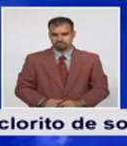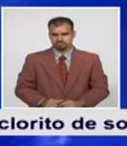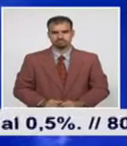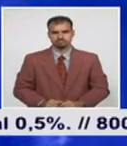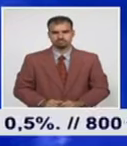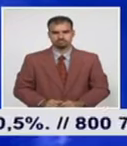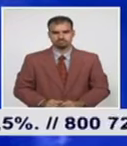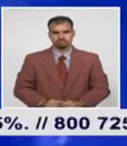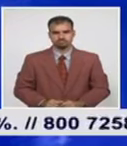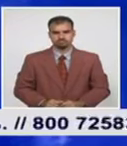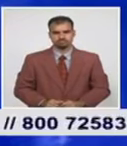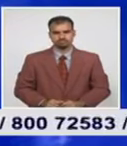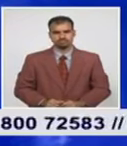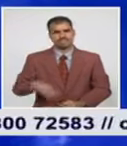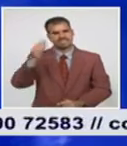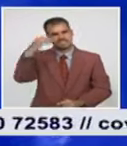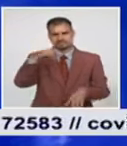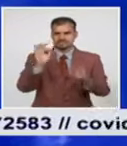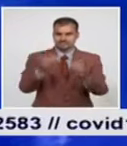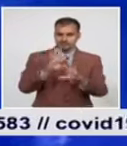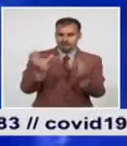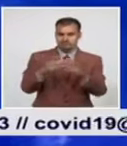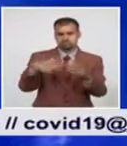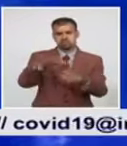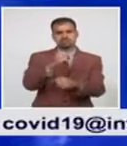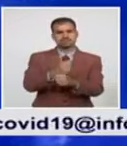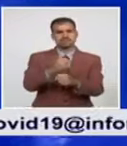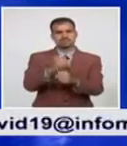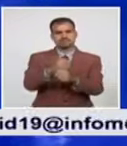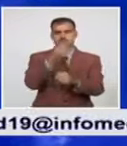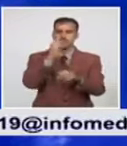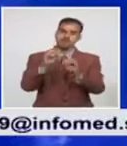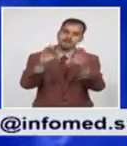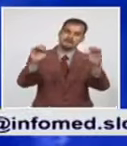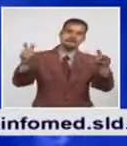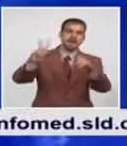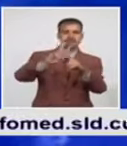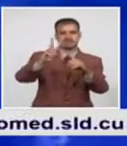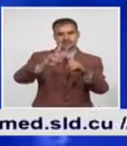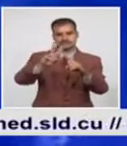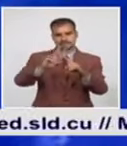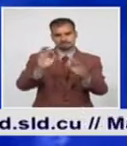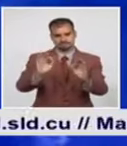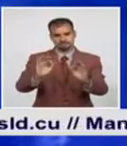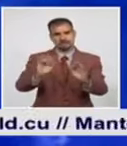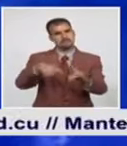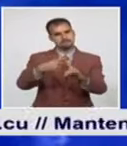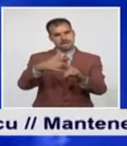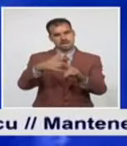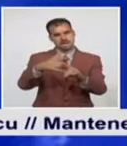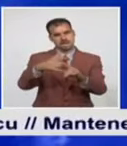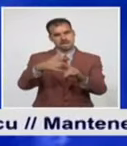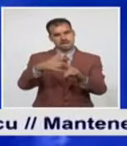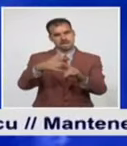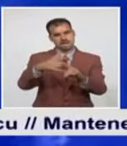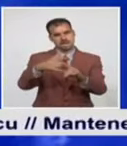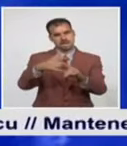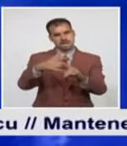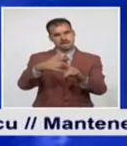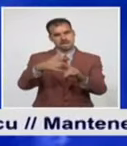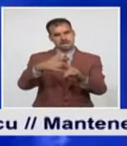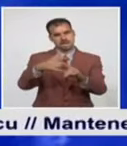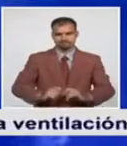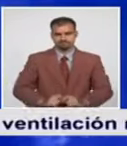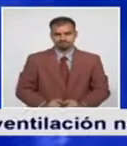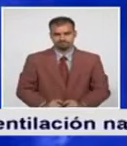que nos acompaña, transmite y a todas las personas que escuchan la información del día de hoy. Nuestra felicitación de verdad. Esperemos Otro que sea